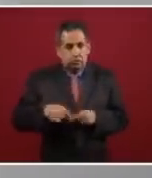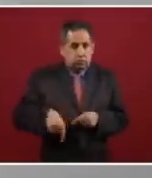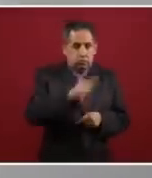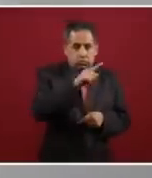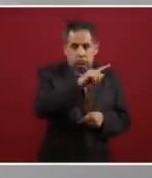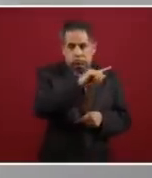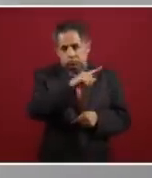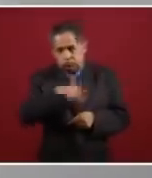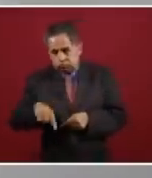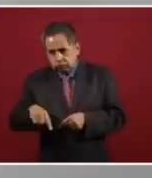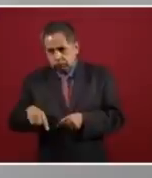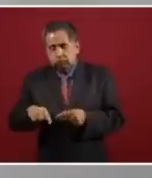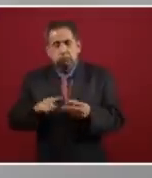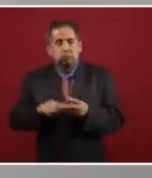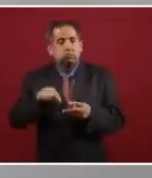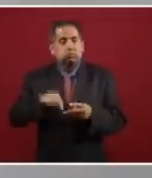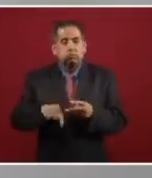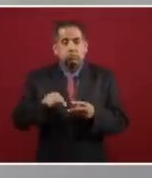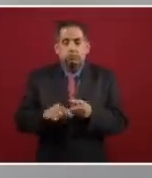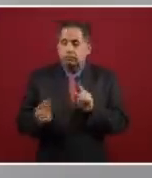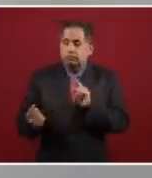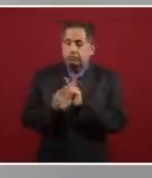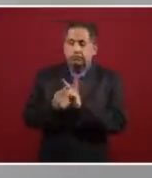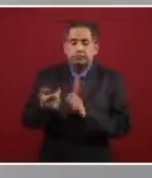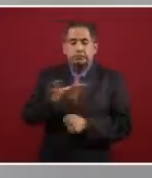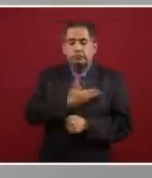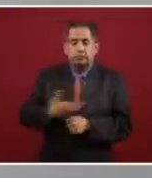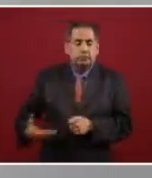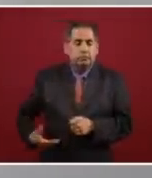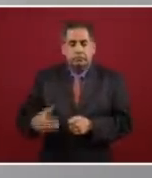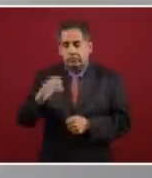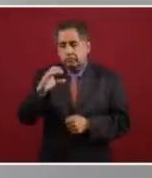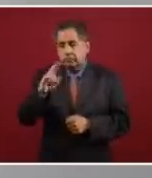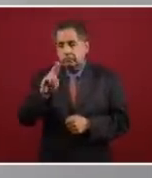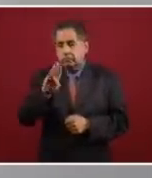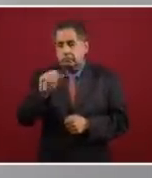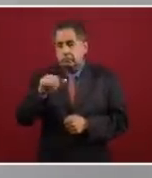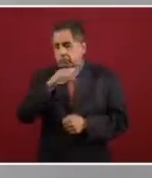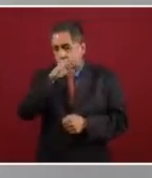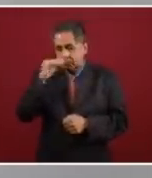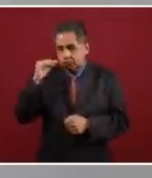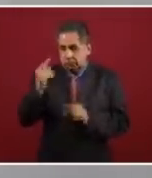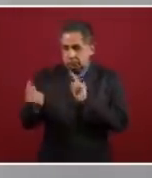porque vamos a recibir al presidente de Cuba,